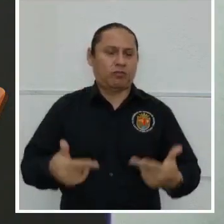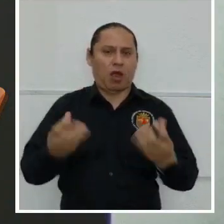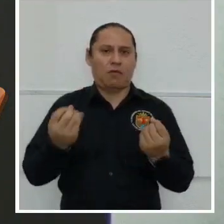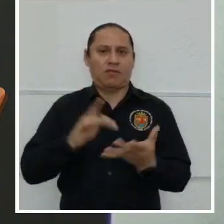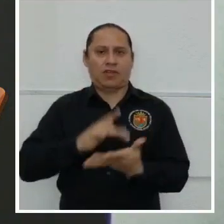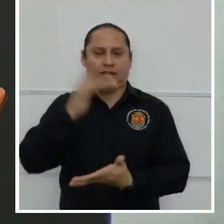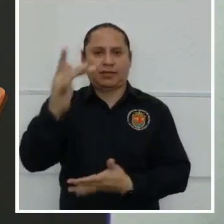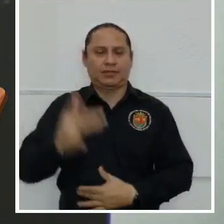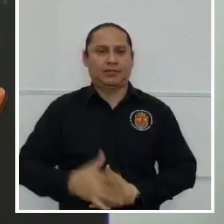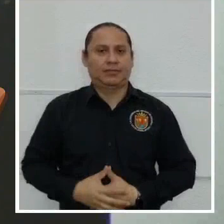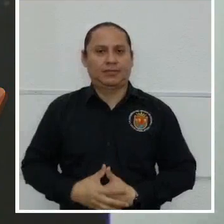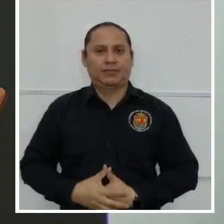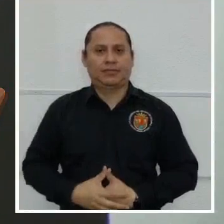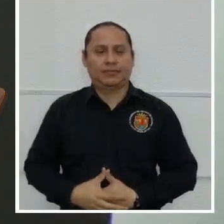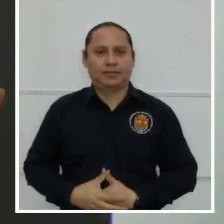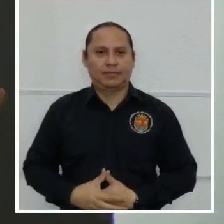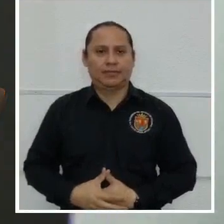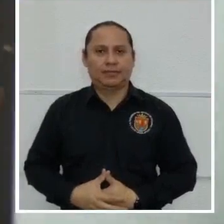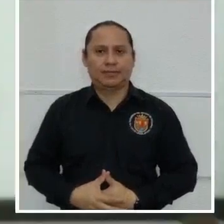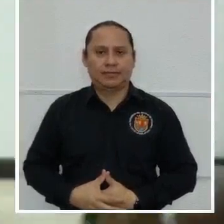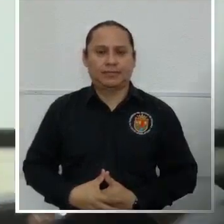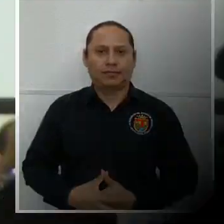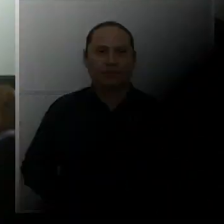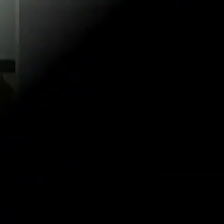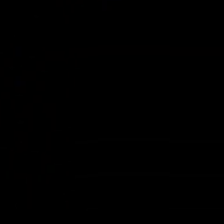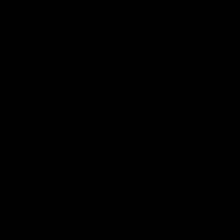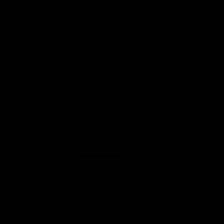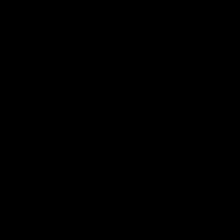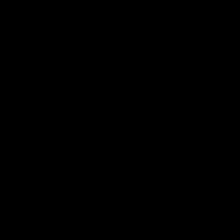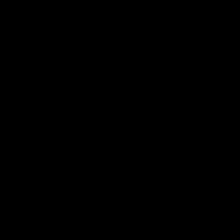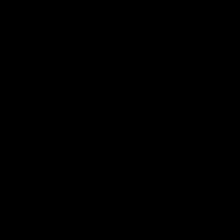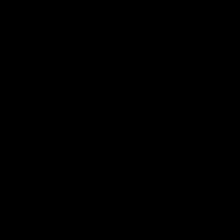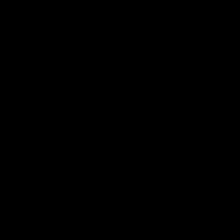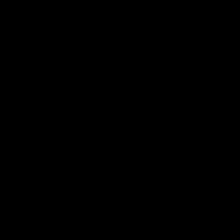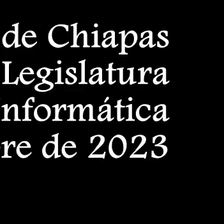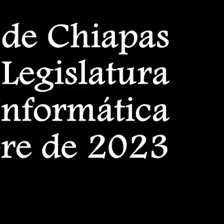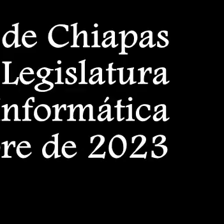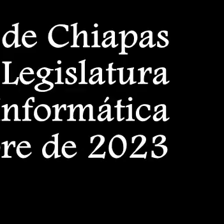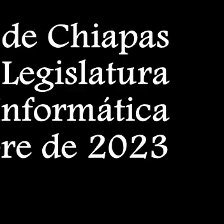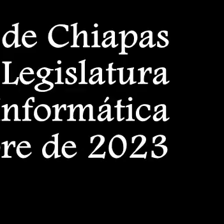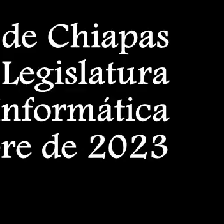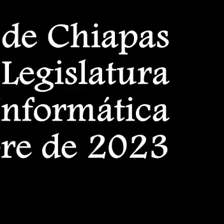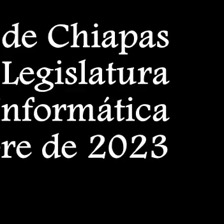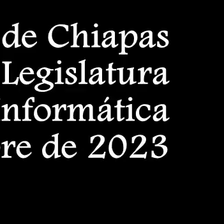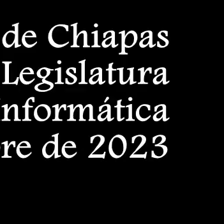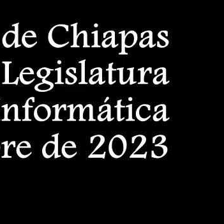Chiapas. Muchas gracias. Se considera